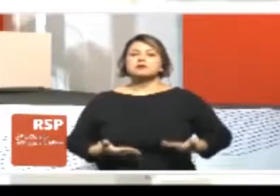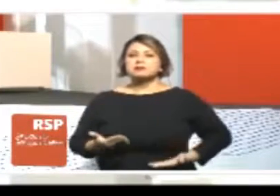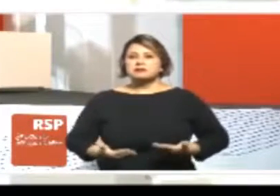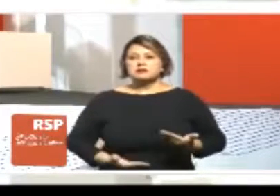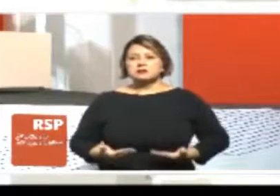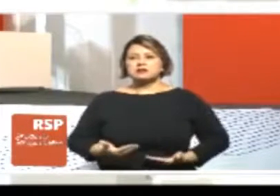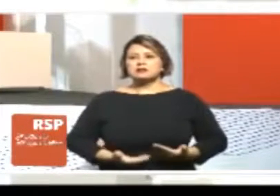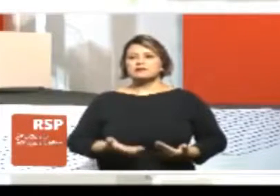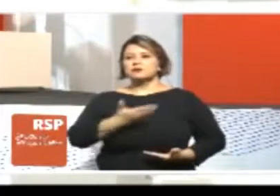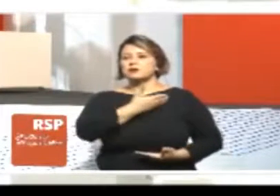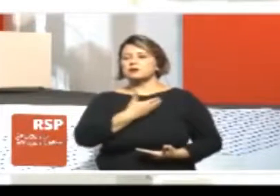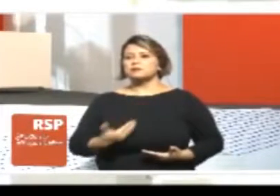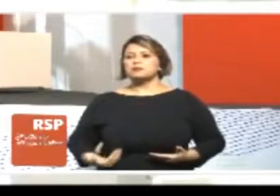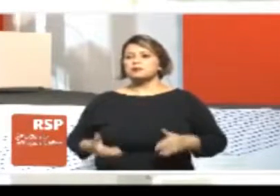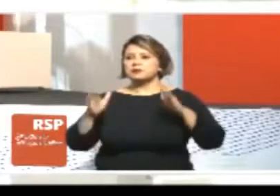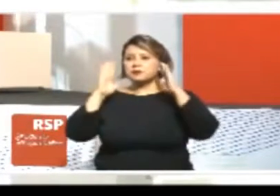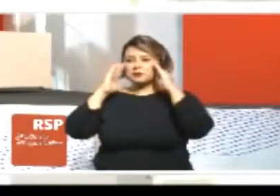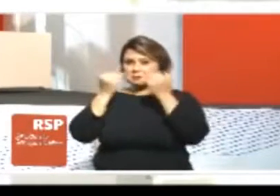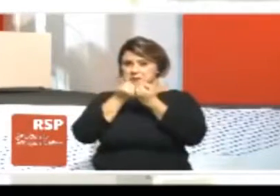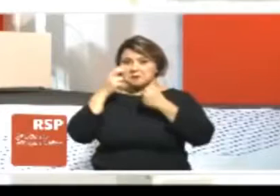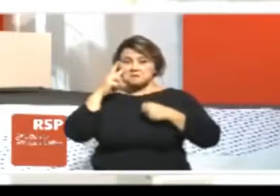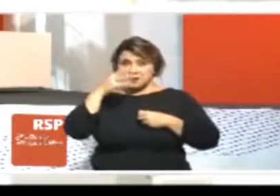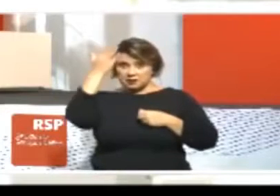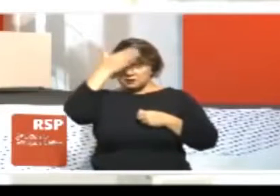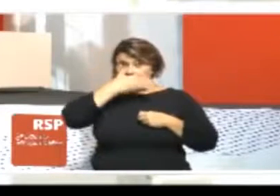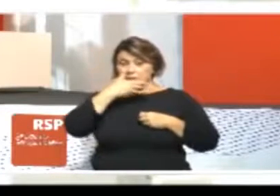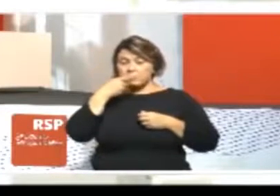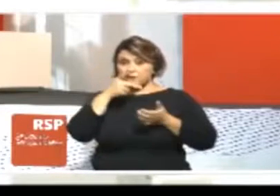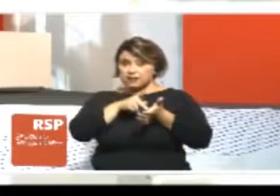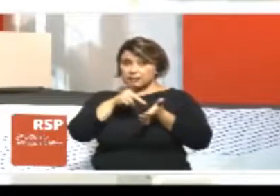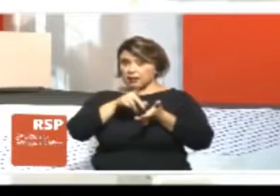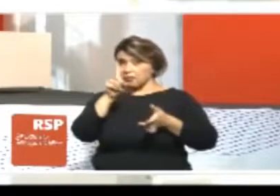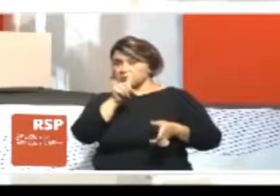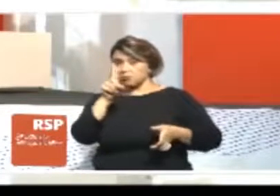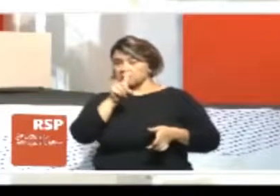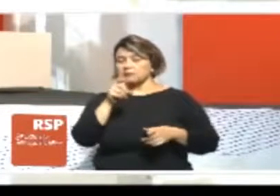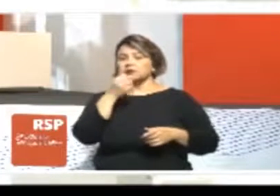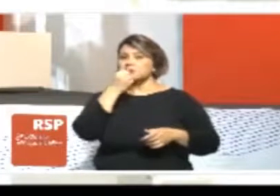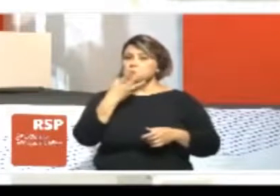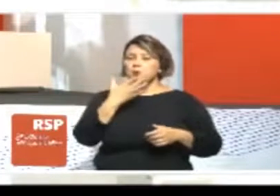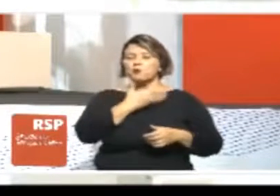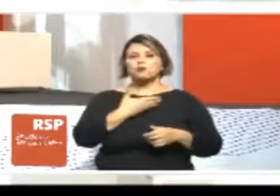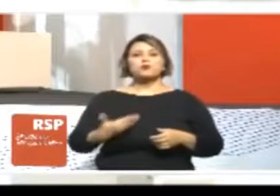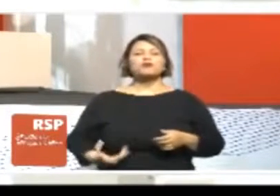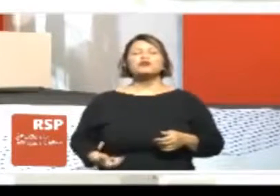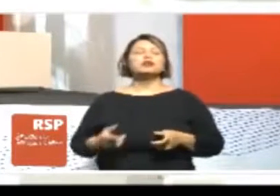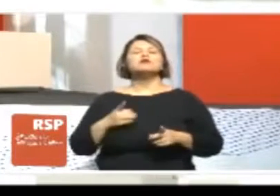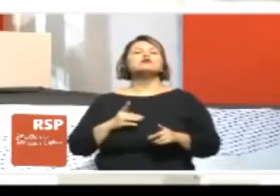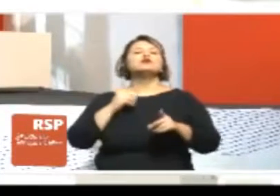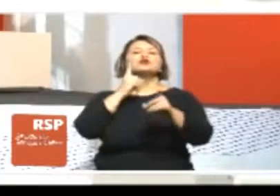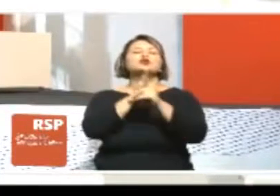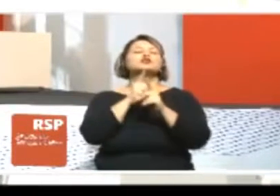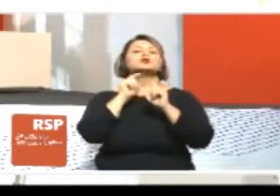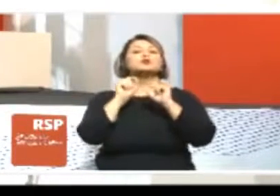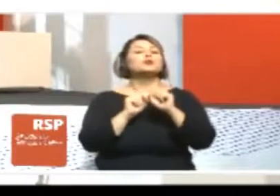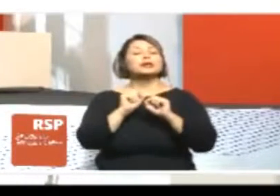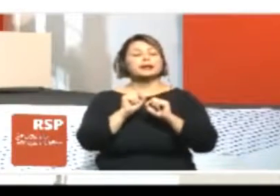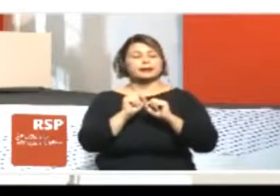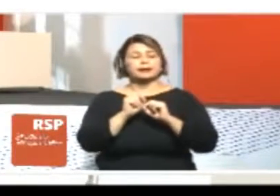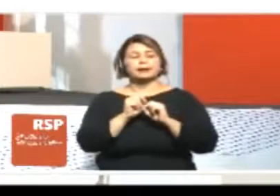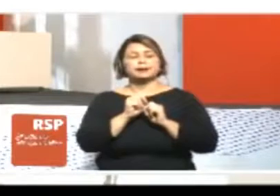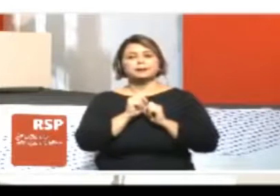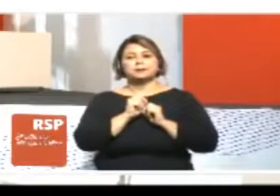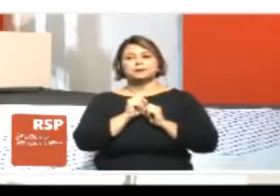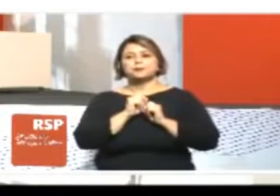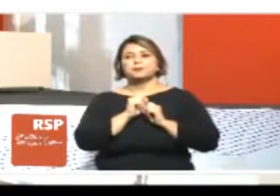eso es algo de lo que la buena gobernanza promueve. ¿Qué encontramos? Nos dieron la base de datos que